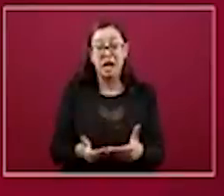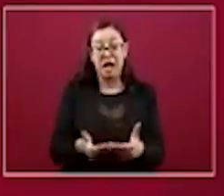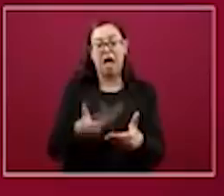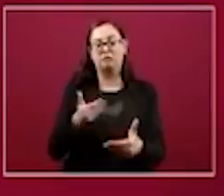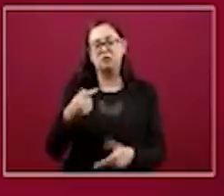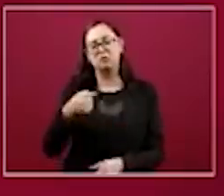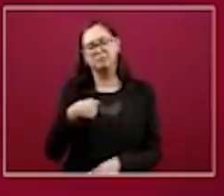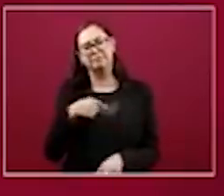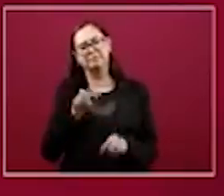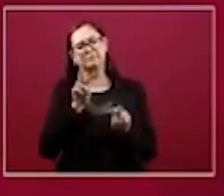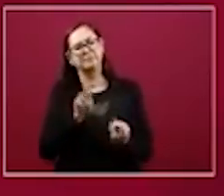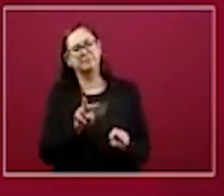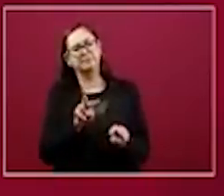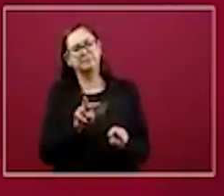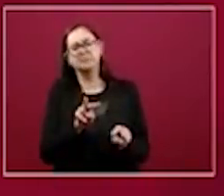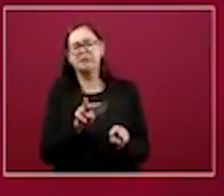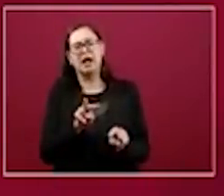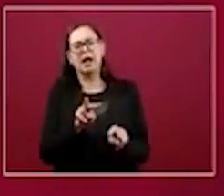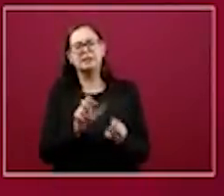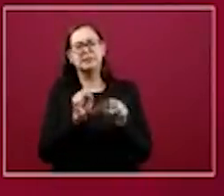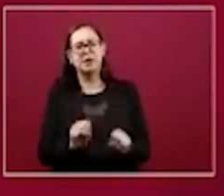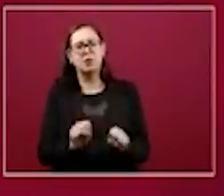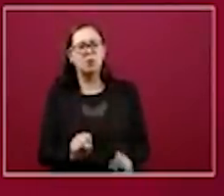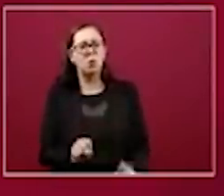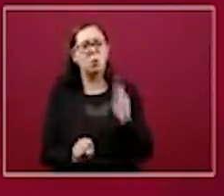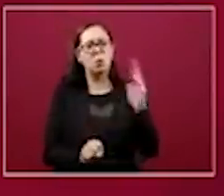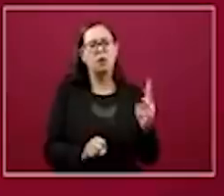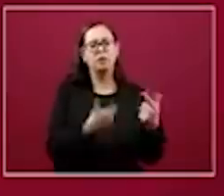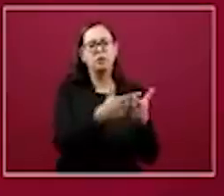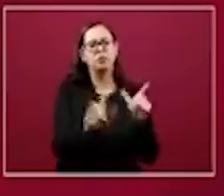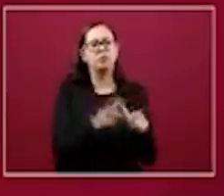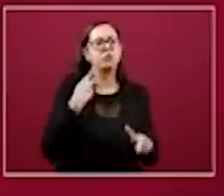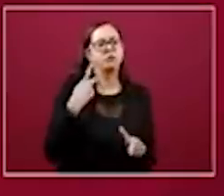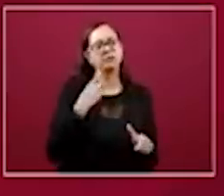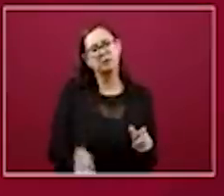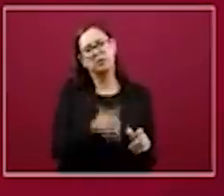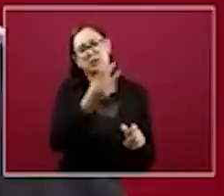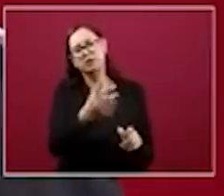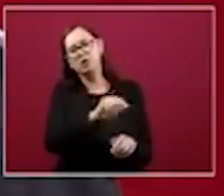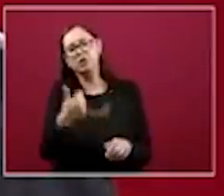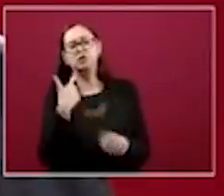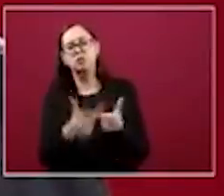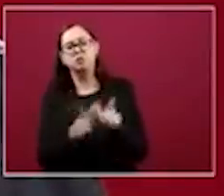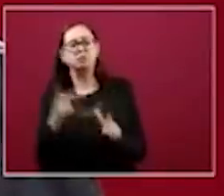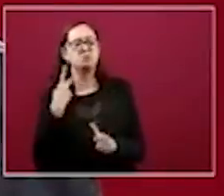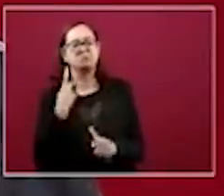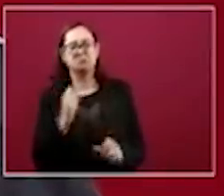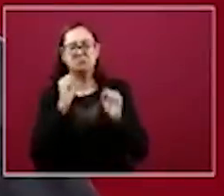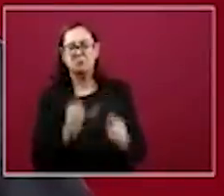pronostiqué que iban a ser 4 para un partido y 3 para otro, y le atiné.